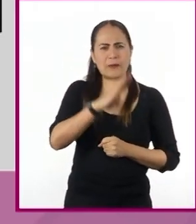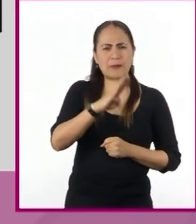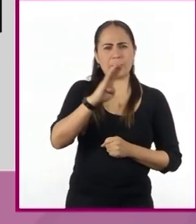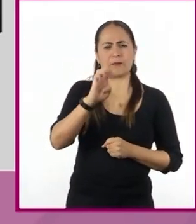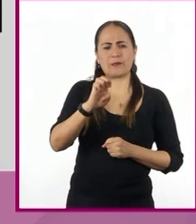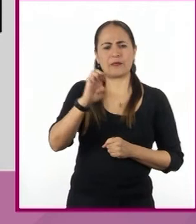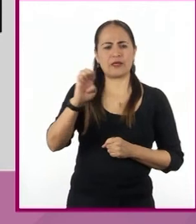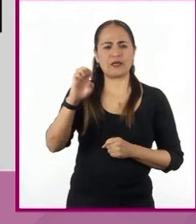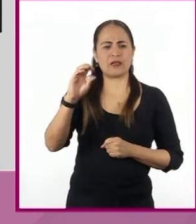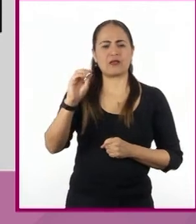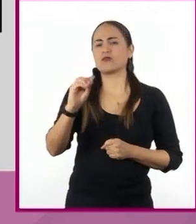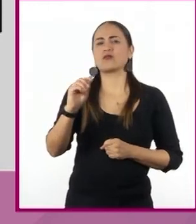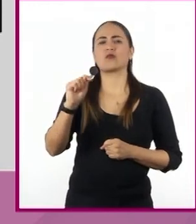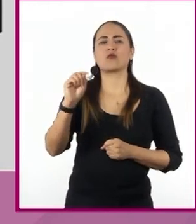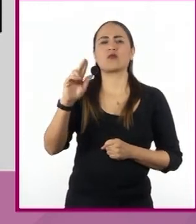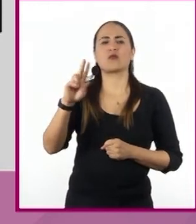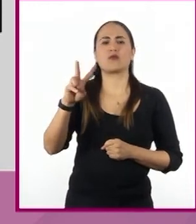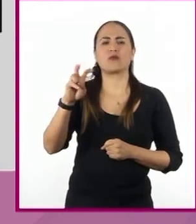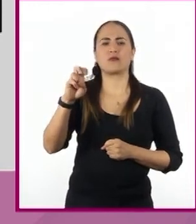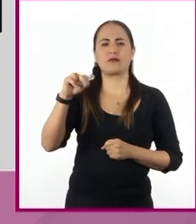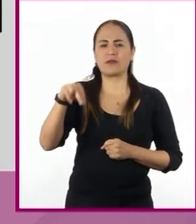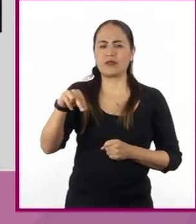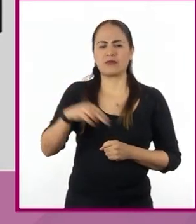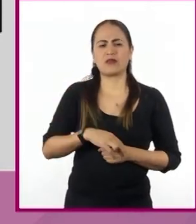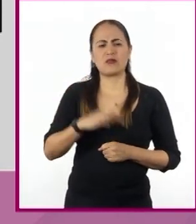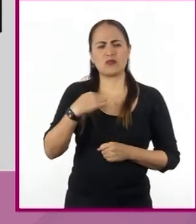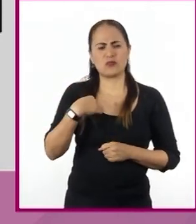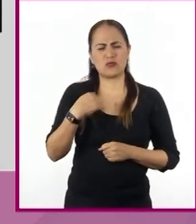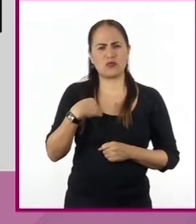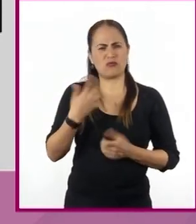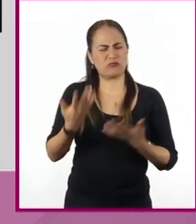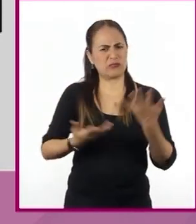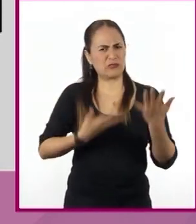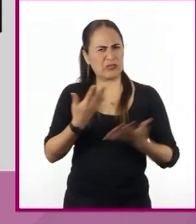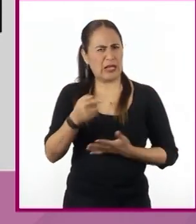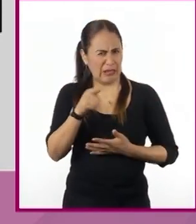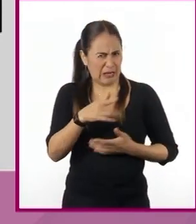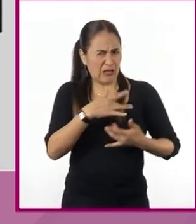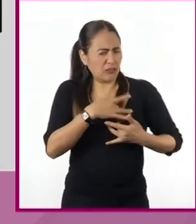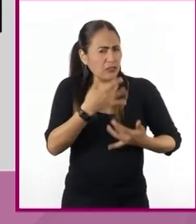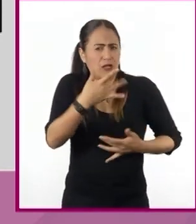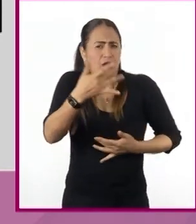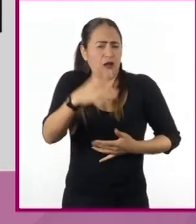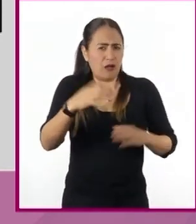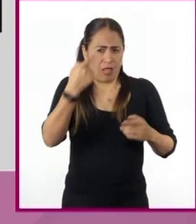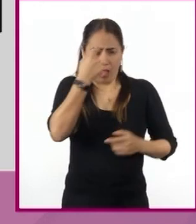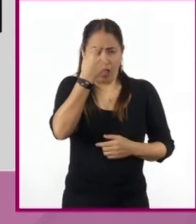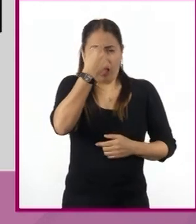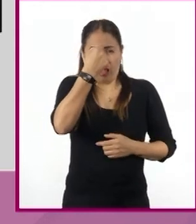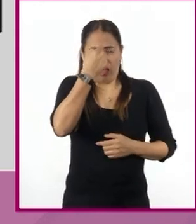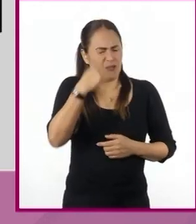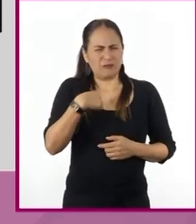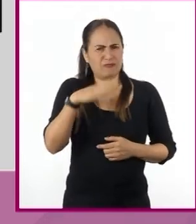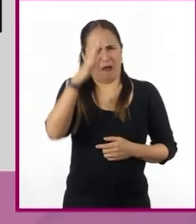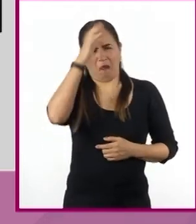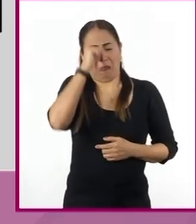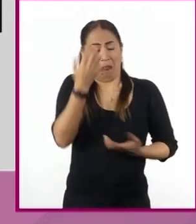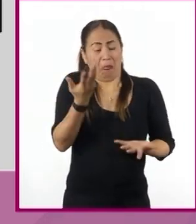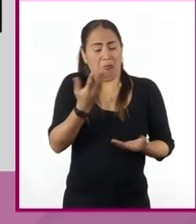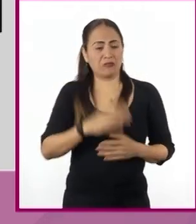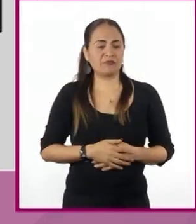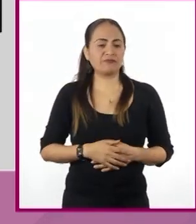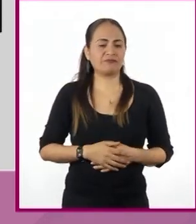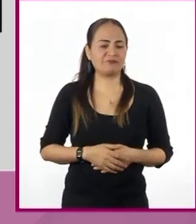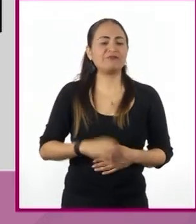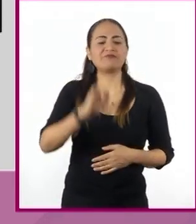Beethoven. De lo que ya no me acuerdo es que Beethoven fuera un enamorado empedernido. Bien, ciertamente